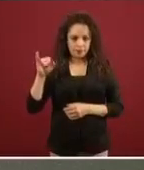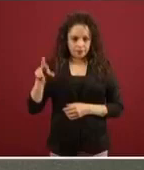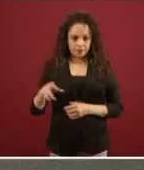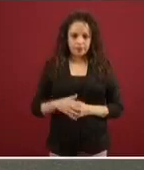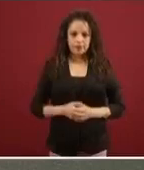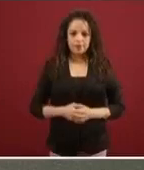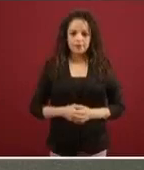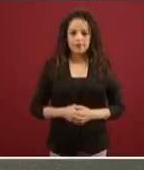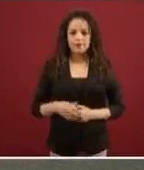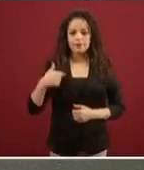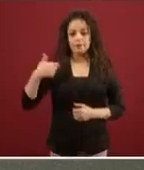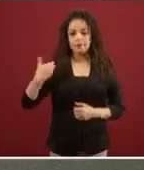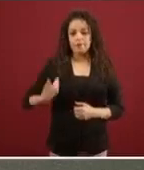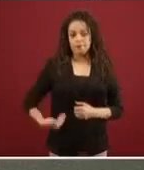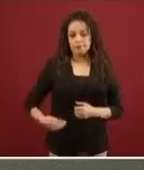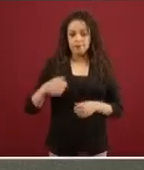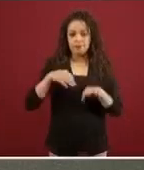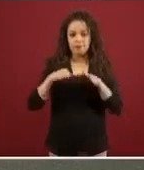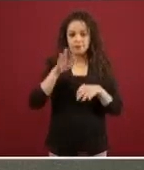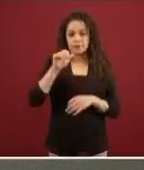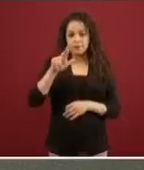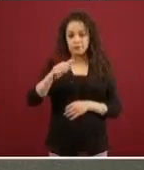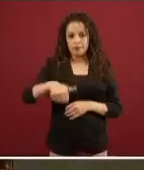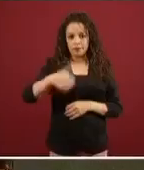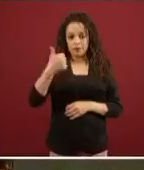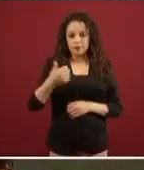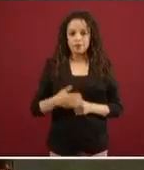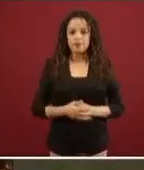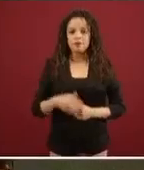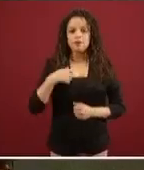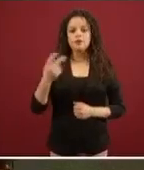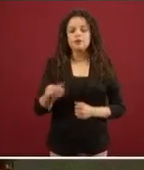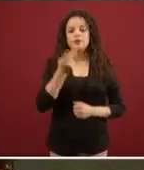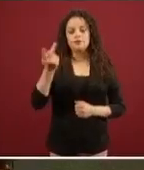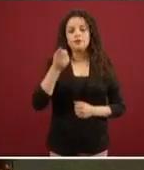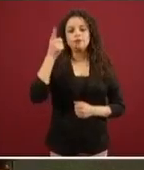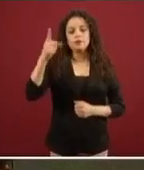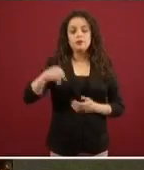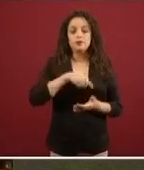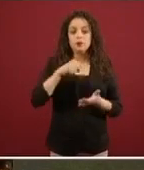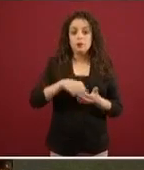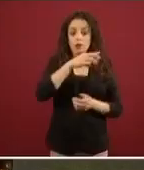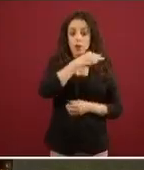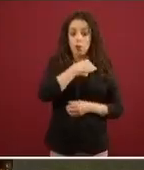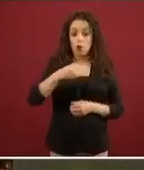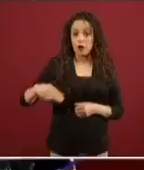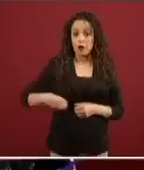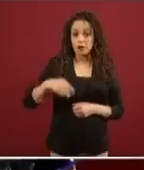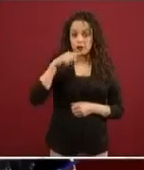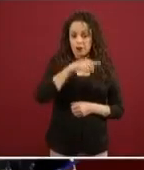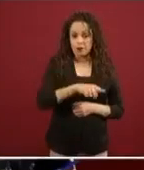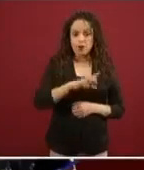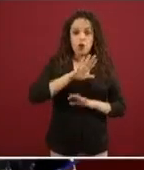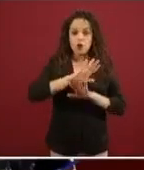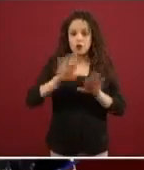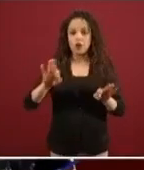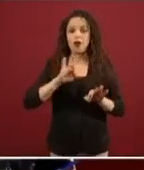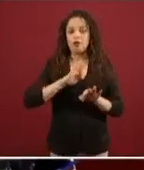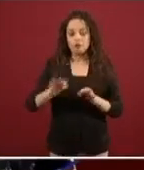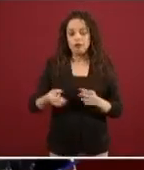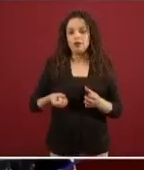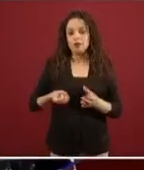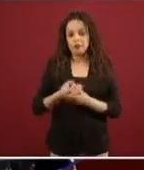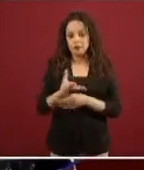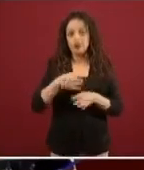Canal 11. Preguntarle sobre los municipios que van a levantar la cuarentena. No se ha entendido